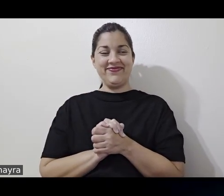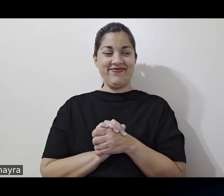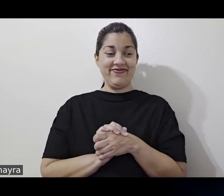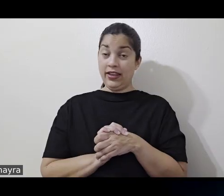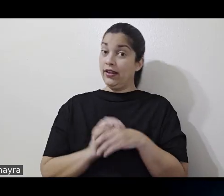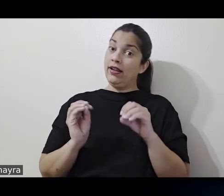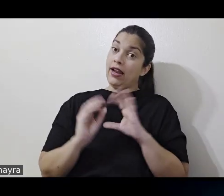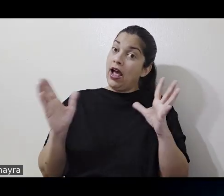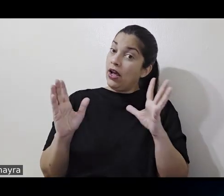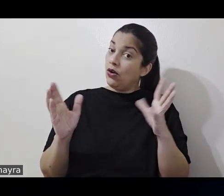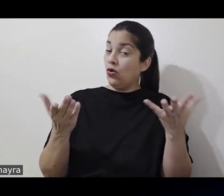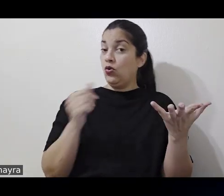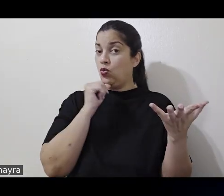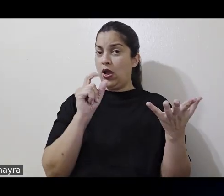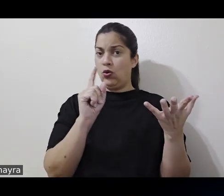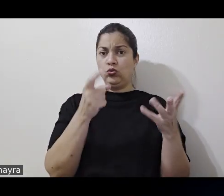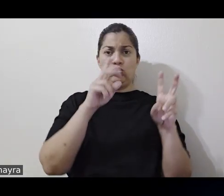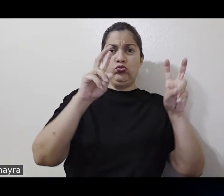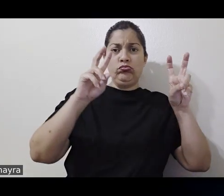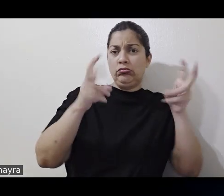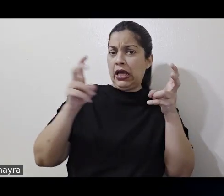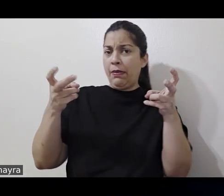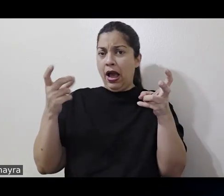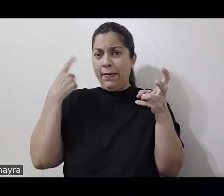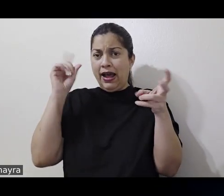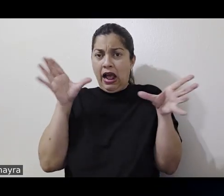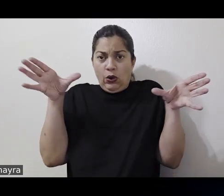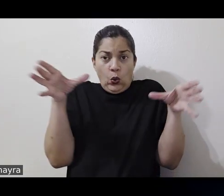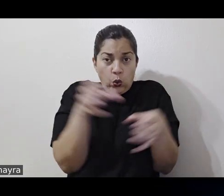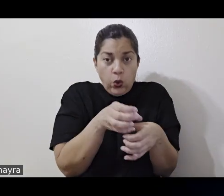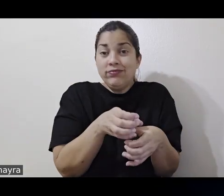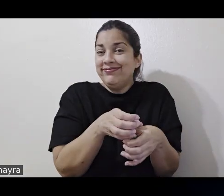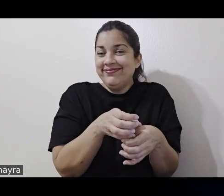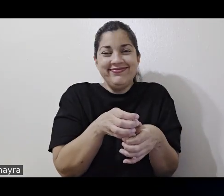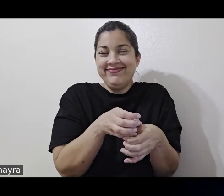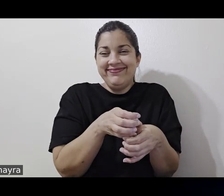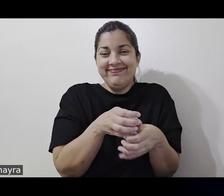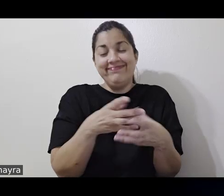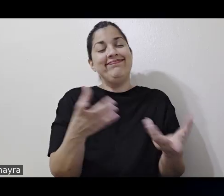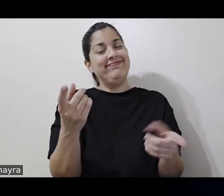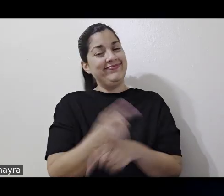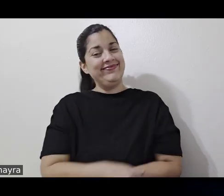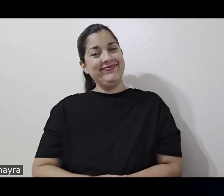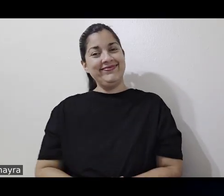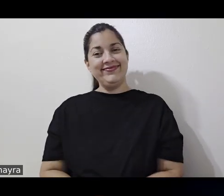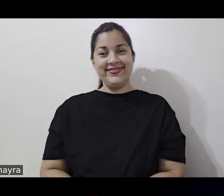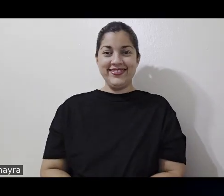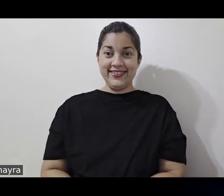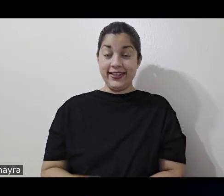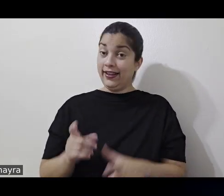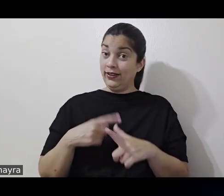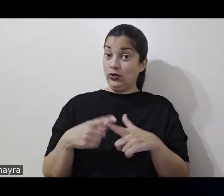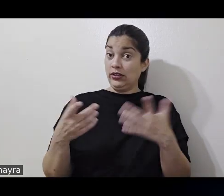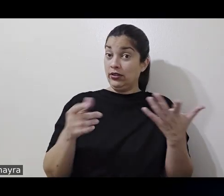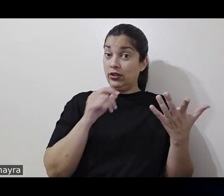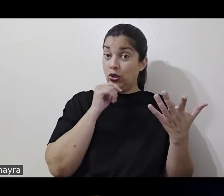porque como no hay un tema que te lo agrupe, exactamente. ¿Verdad? Pues entonces